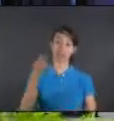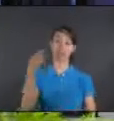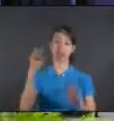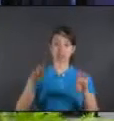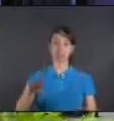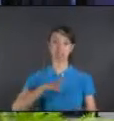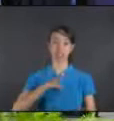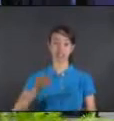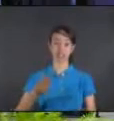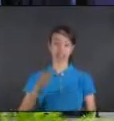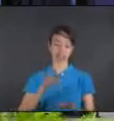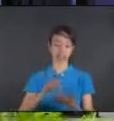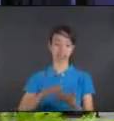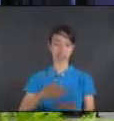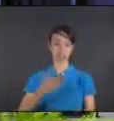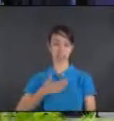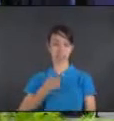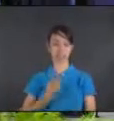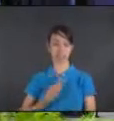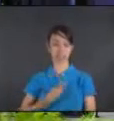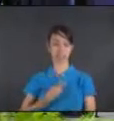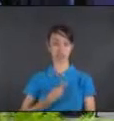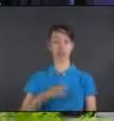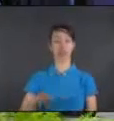reinicio. Dios te purificará.